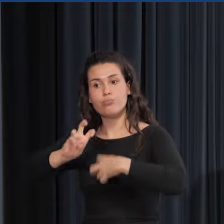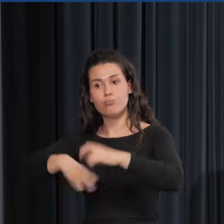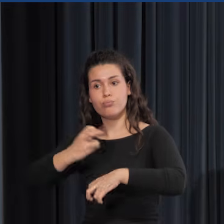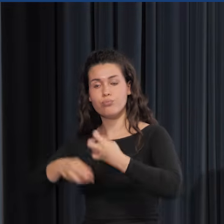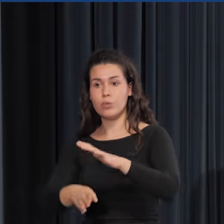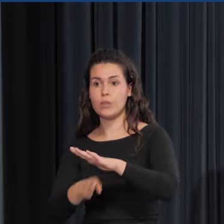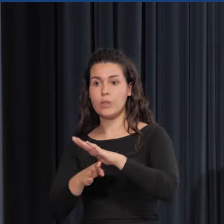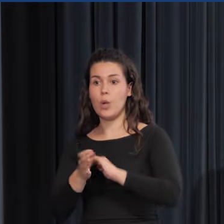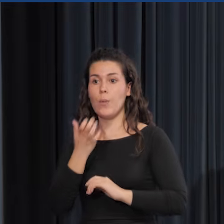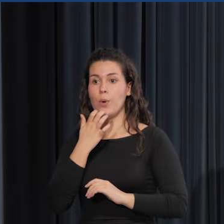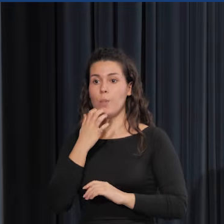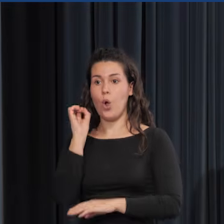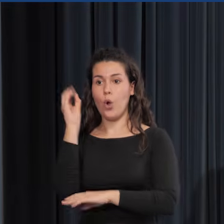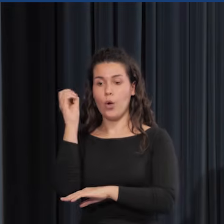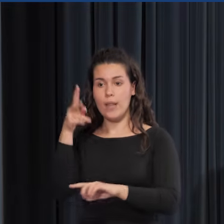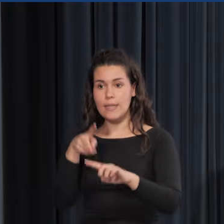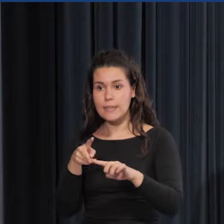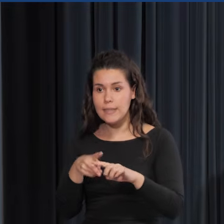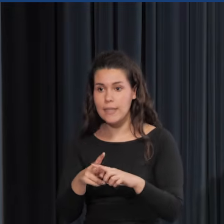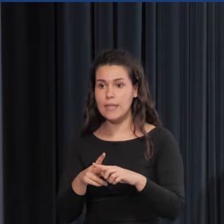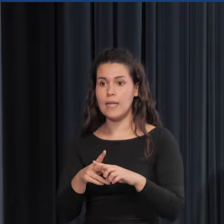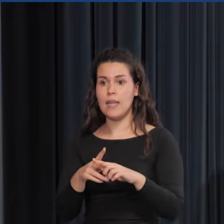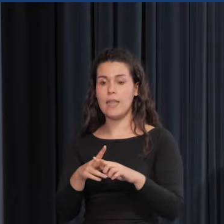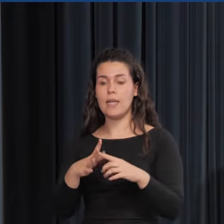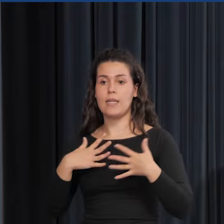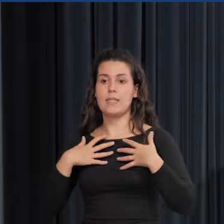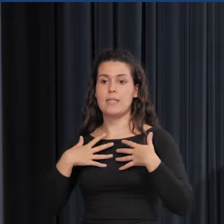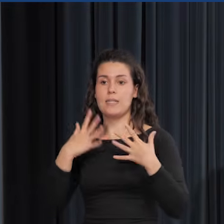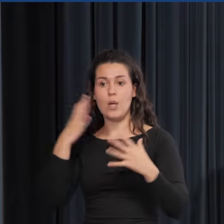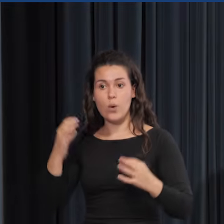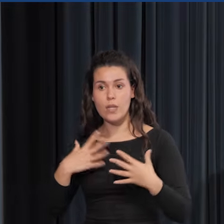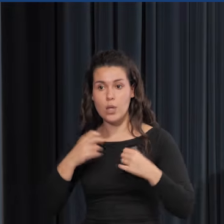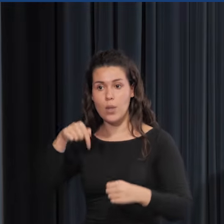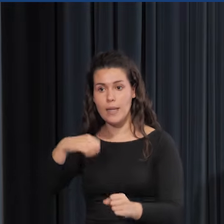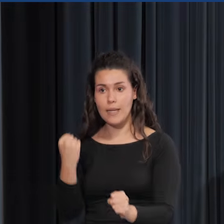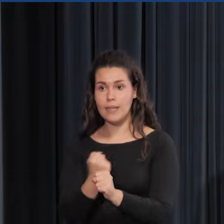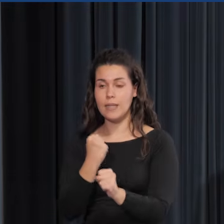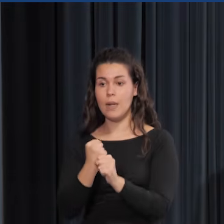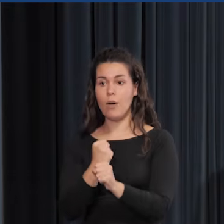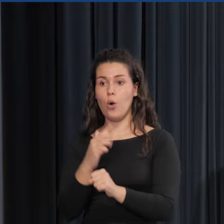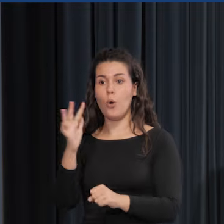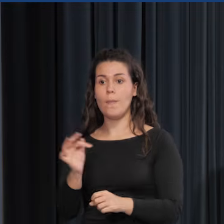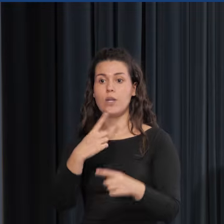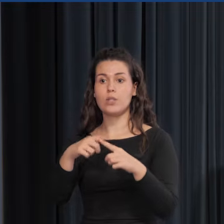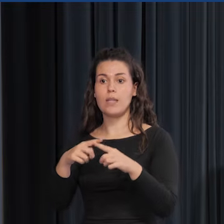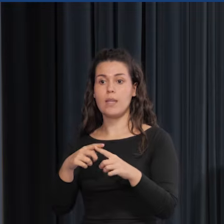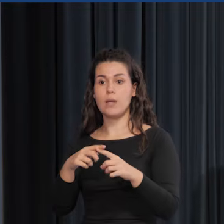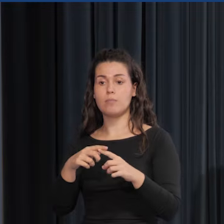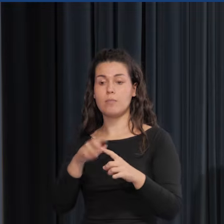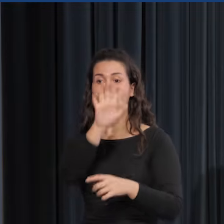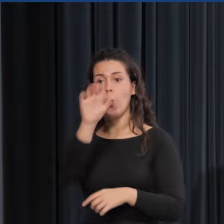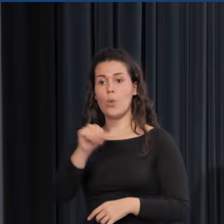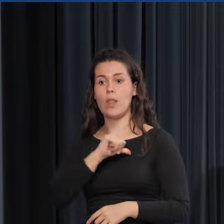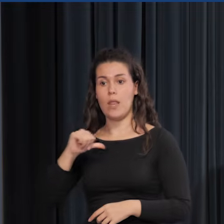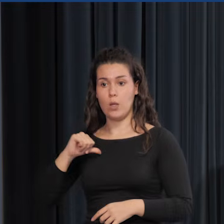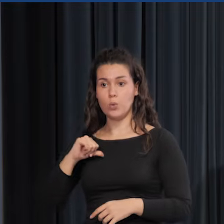las jornadas técnicas del Instituto Nacional de Seguridad y Salud en el Trabajo y de los organismos especializados en prevención de las comunidades autónomas, a los que